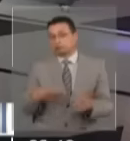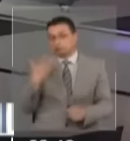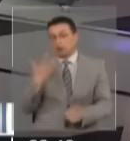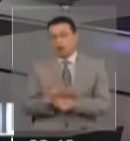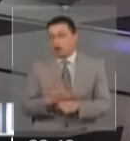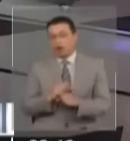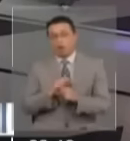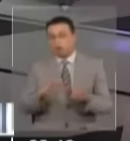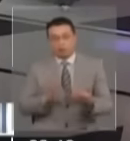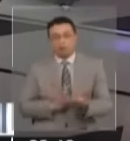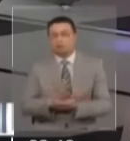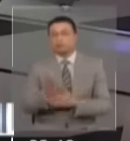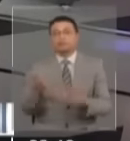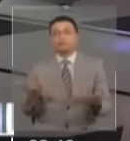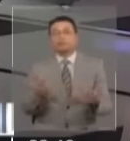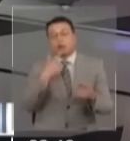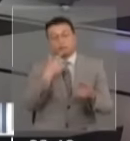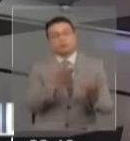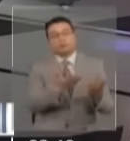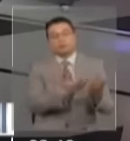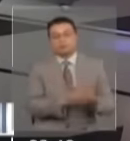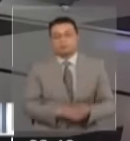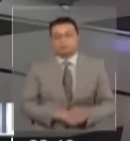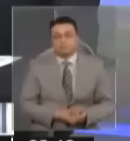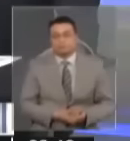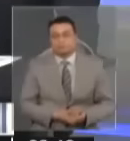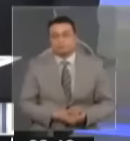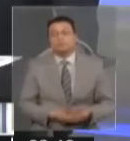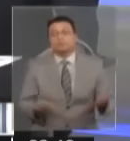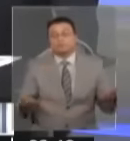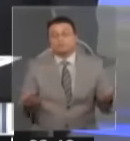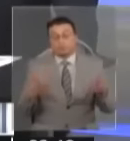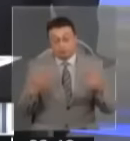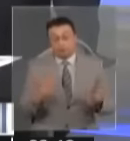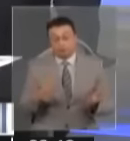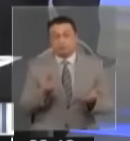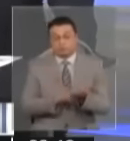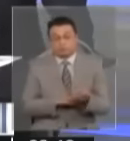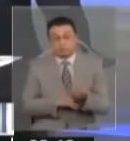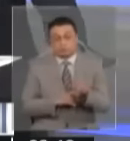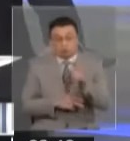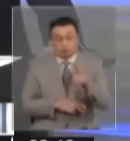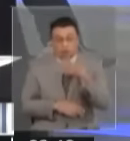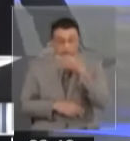podido echar a andar. Andrés, ¿qué pasa con la clínica? Bueno, esto efectivamente, como dices